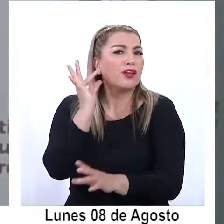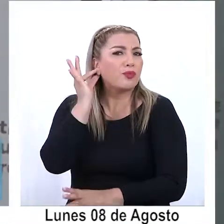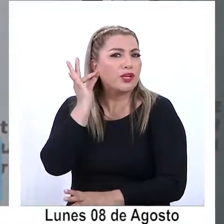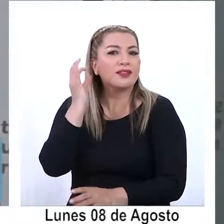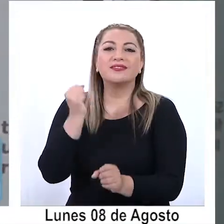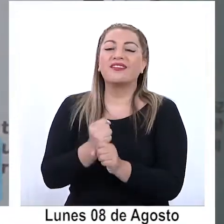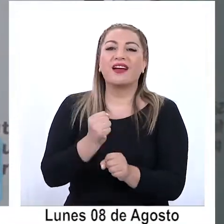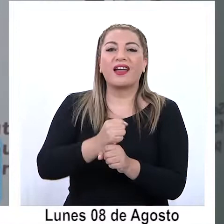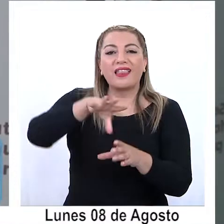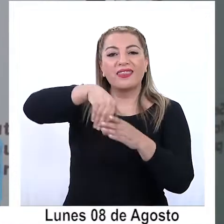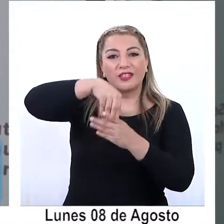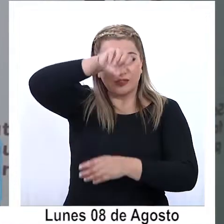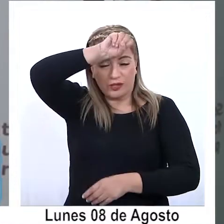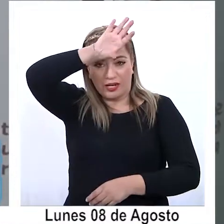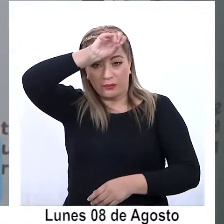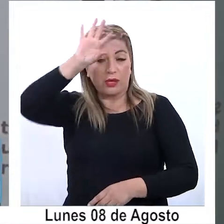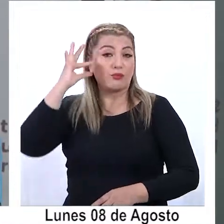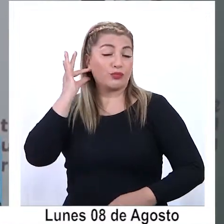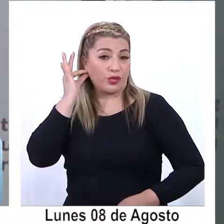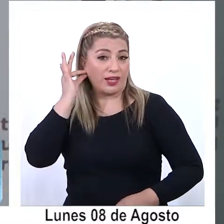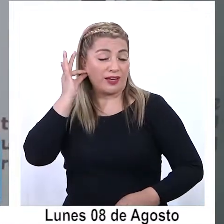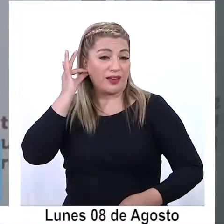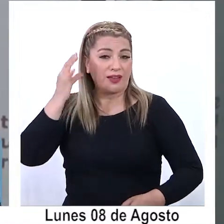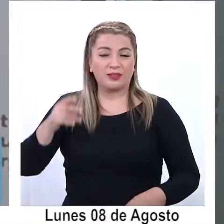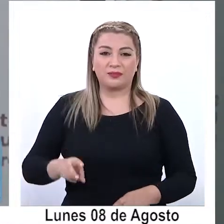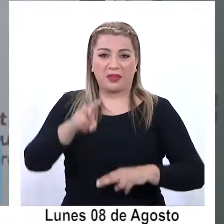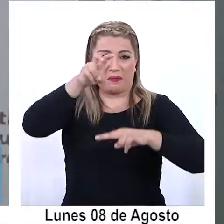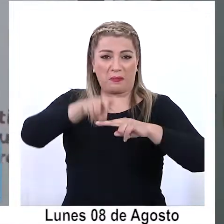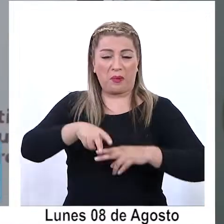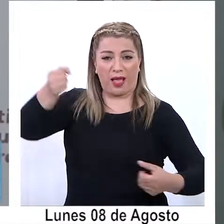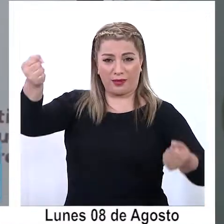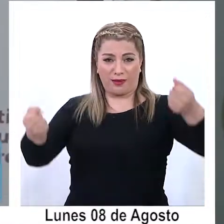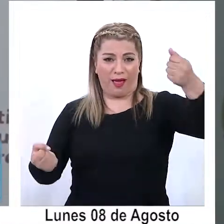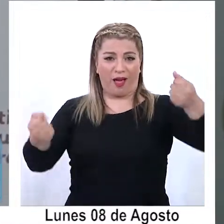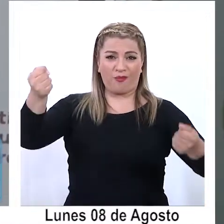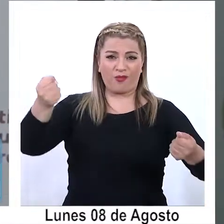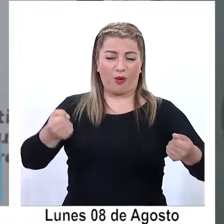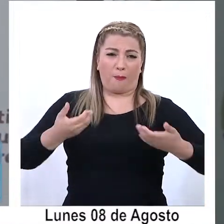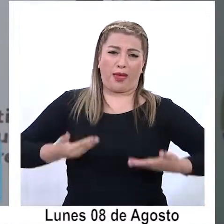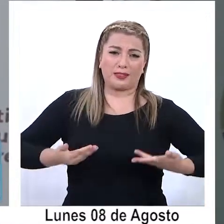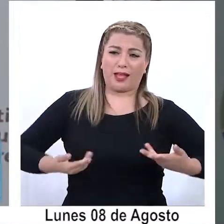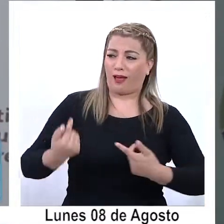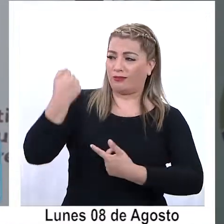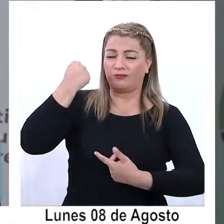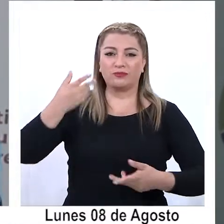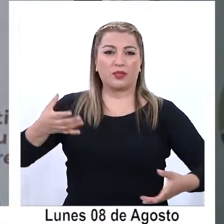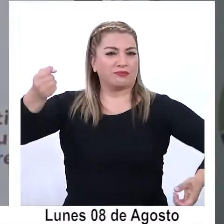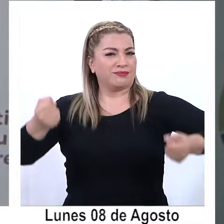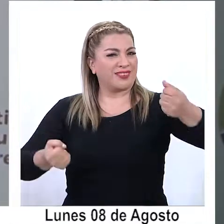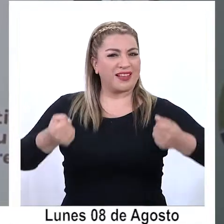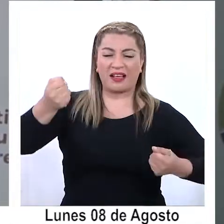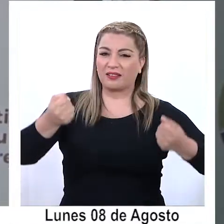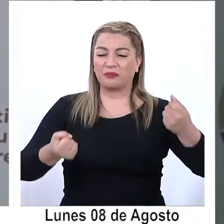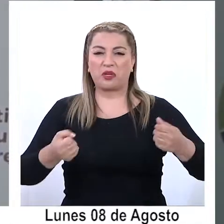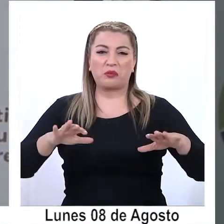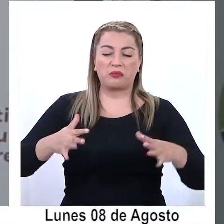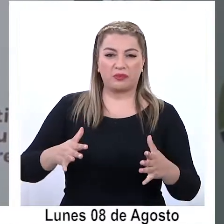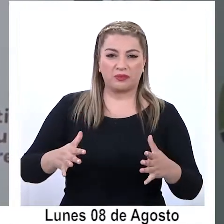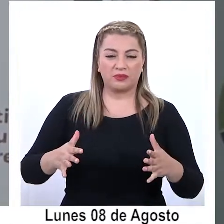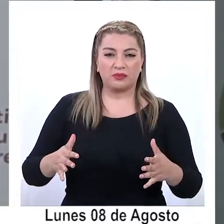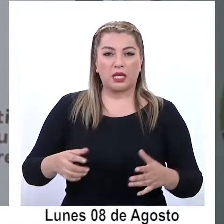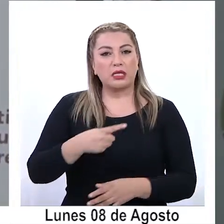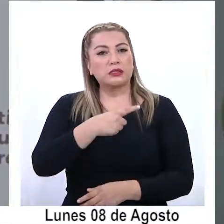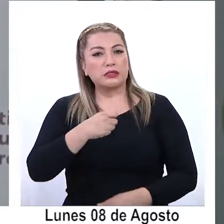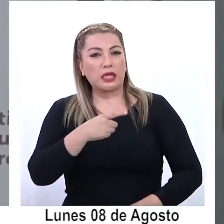en la operación minera, ellas van a ser operadoras de un camión de alto tonelaje. Estamos hablando de camiones que son capaces de